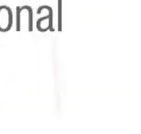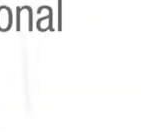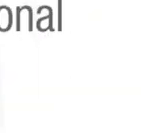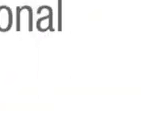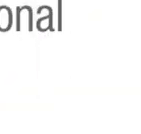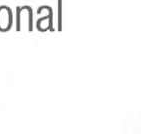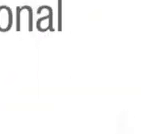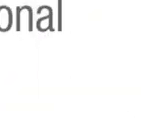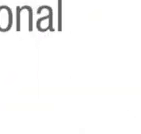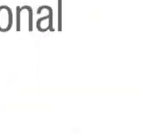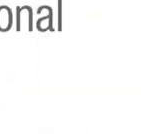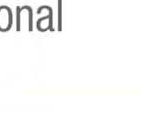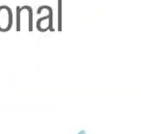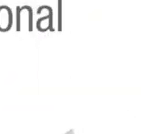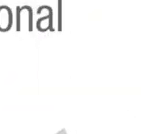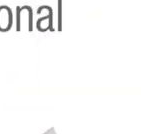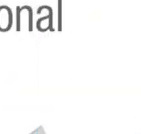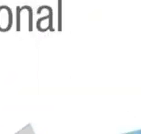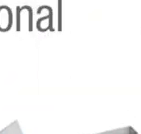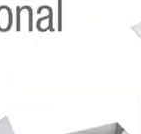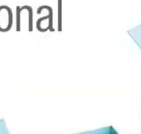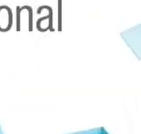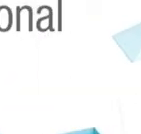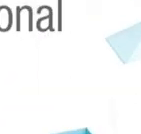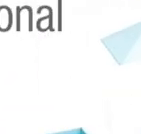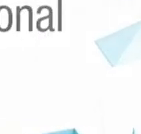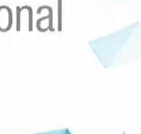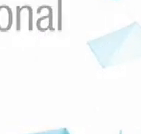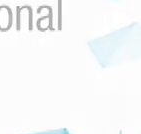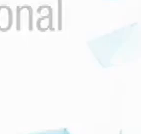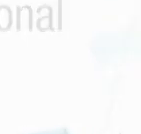Fin de espacio promocional.